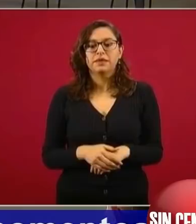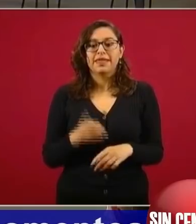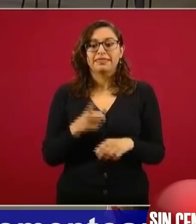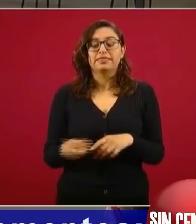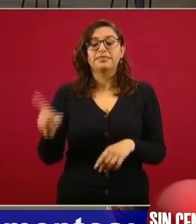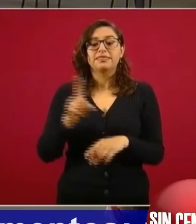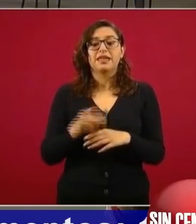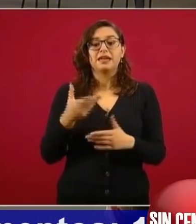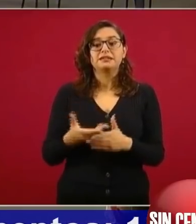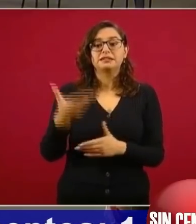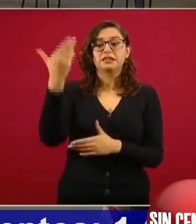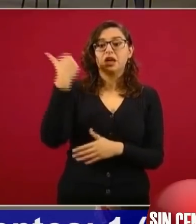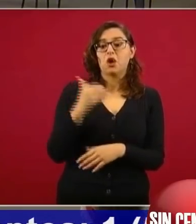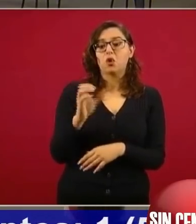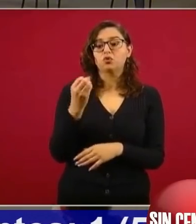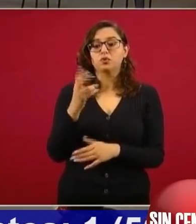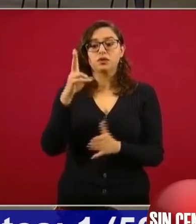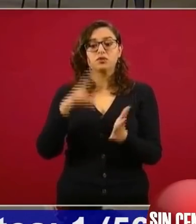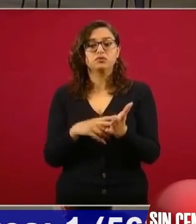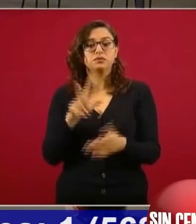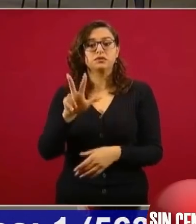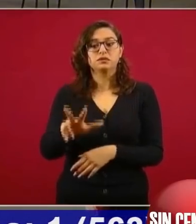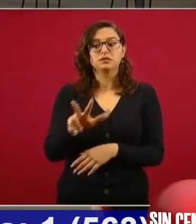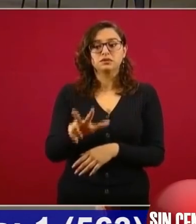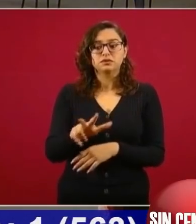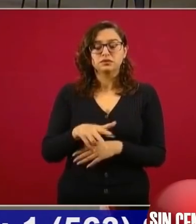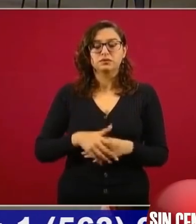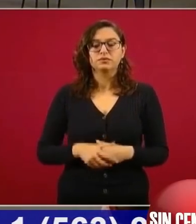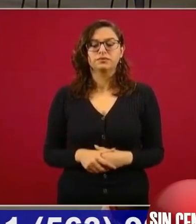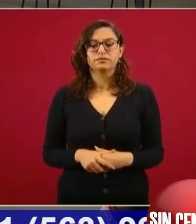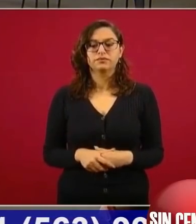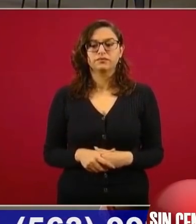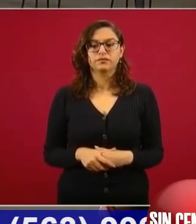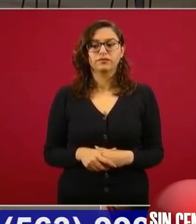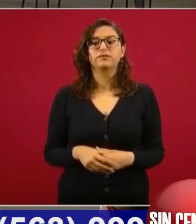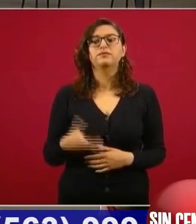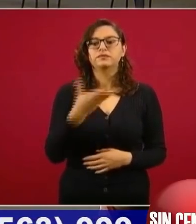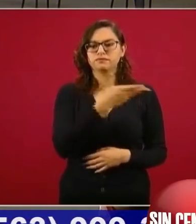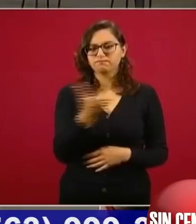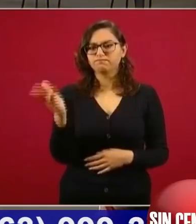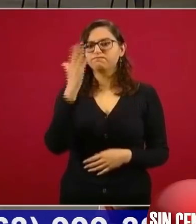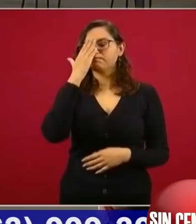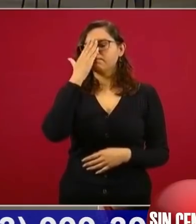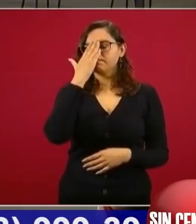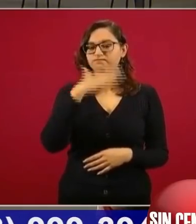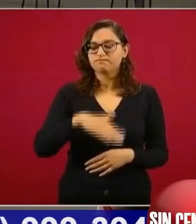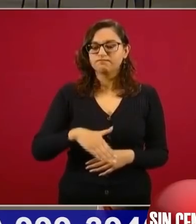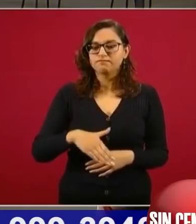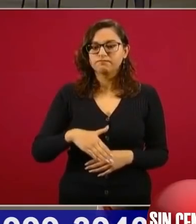el mes de octubre de 2018. Adelante. Esto, como ustedes se imaginan, implicó